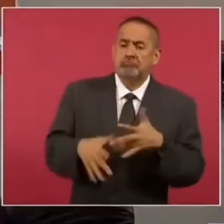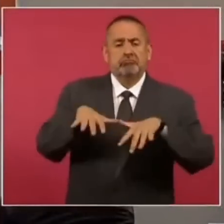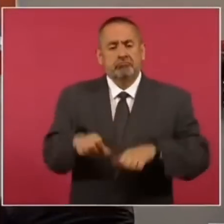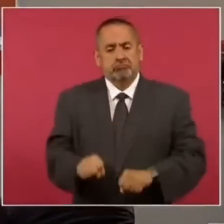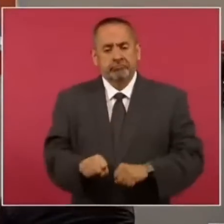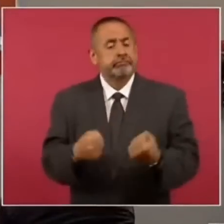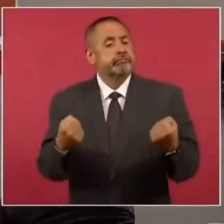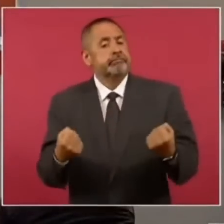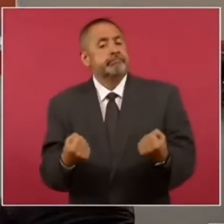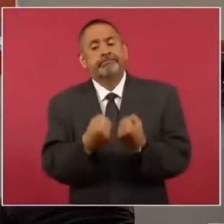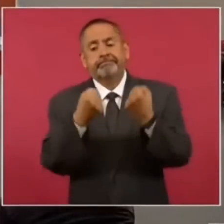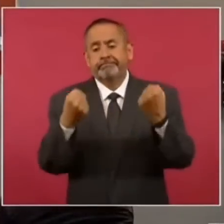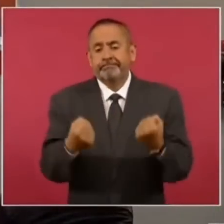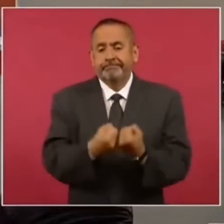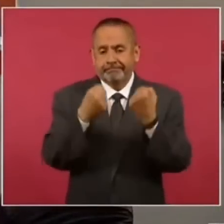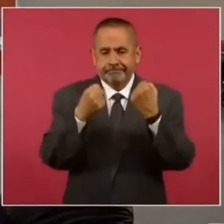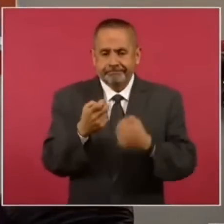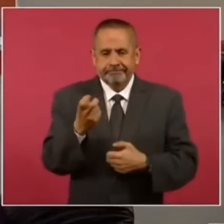Por eso